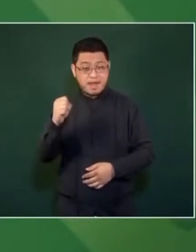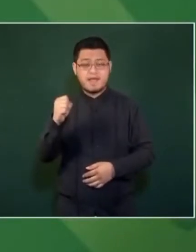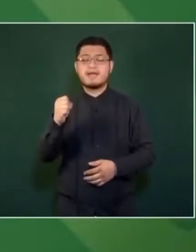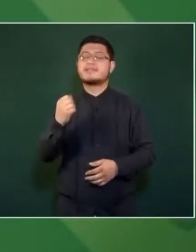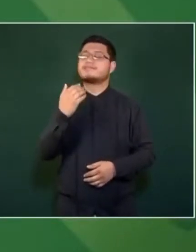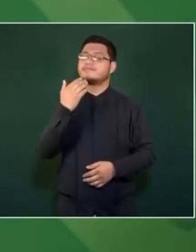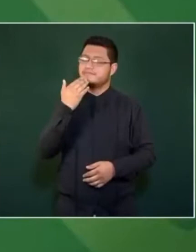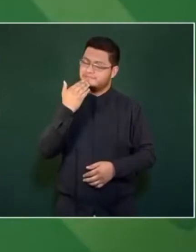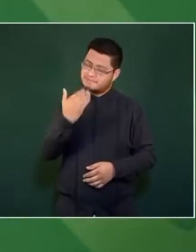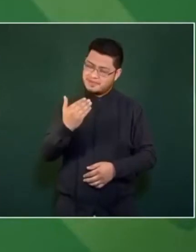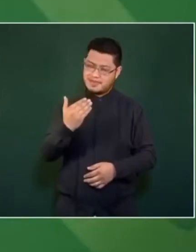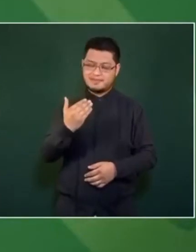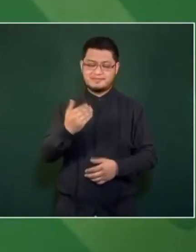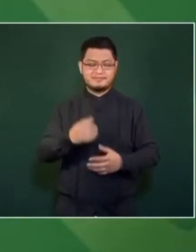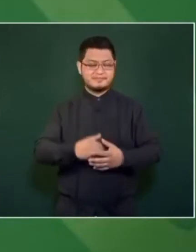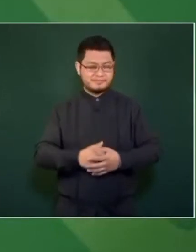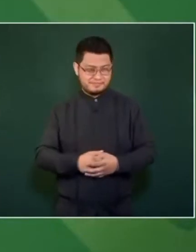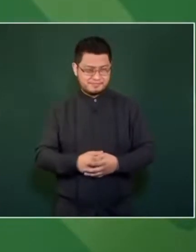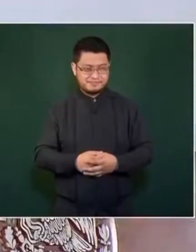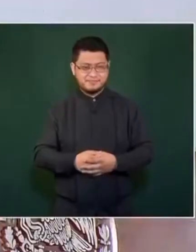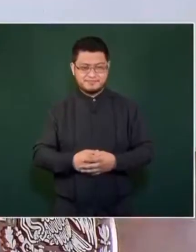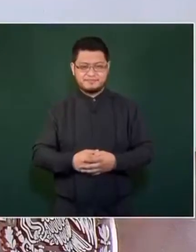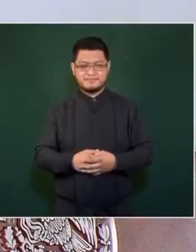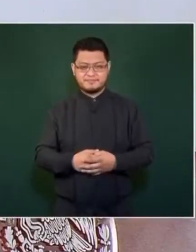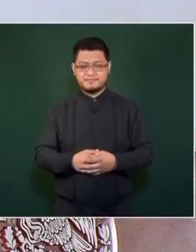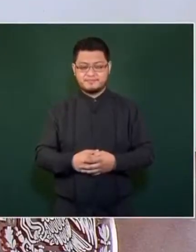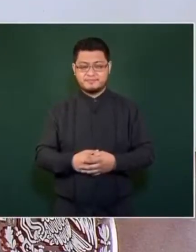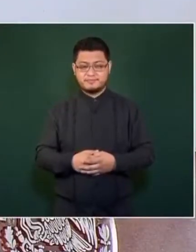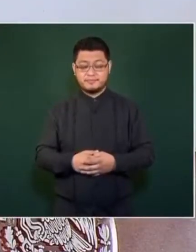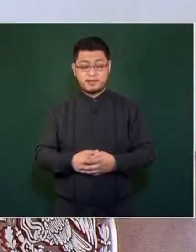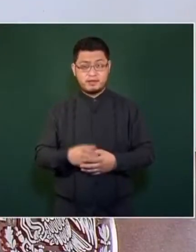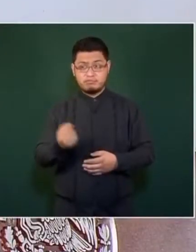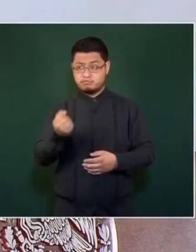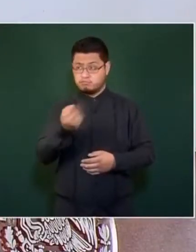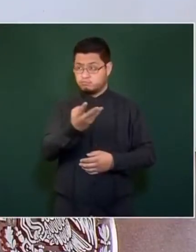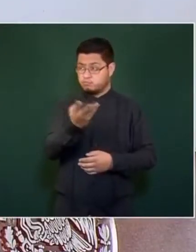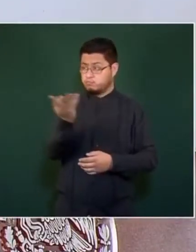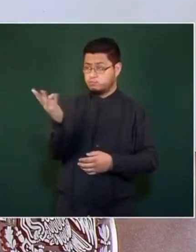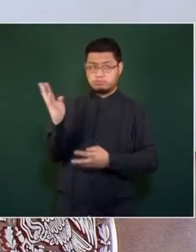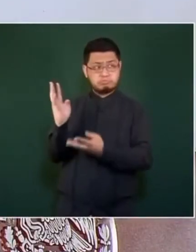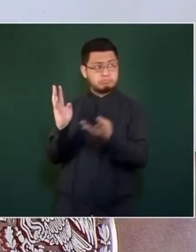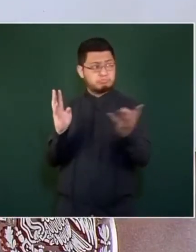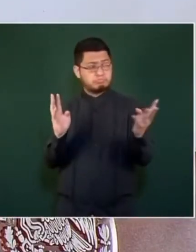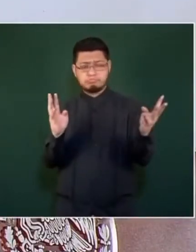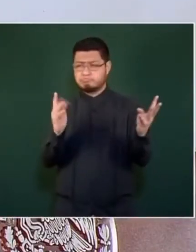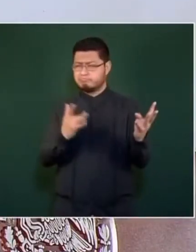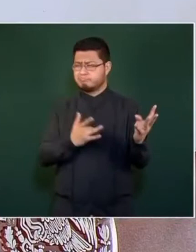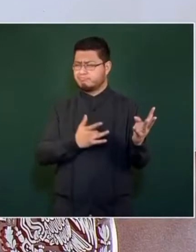el que se pueda vivir